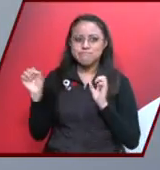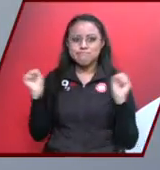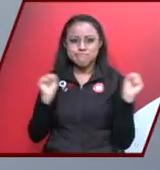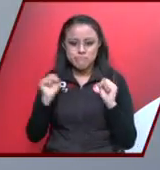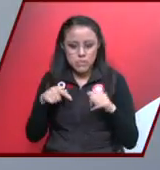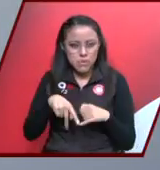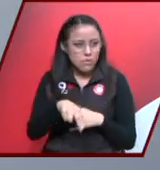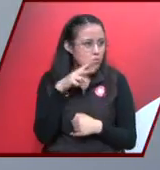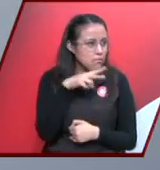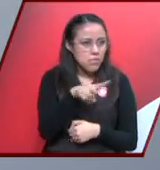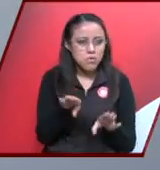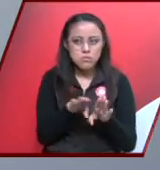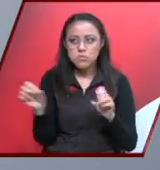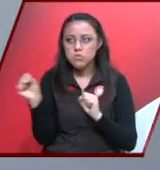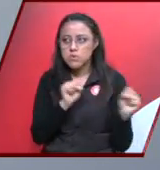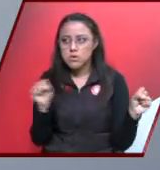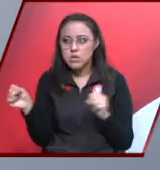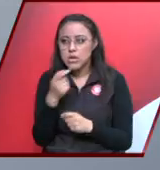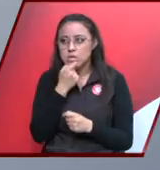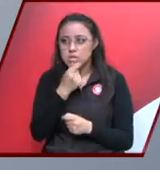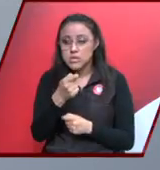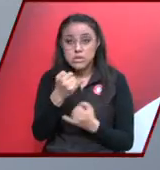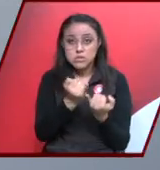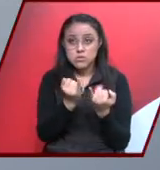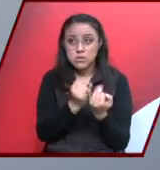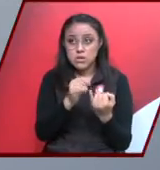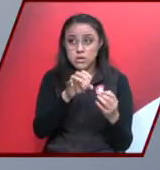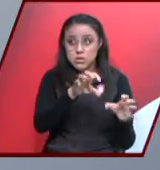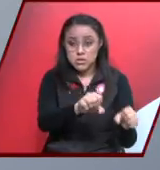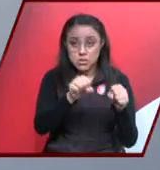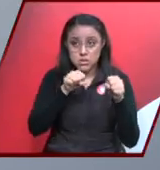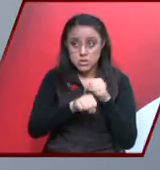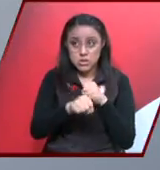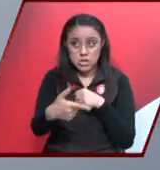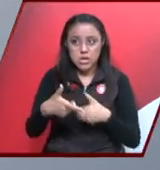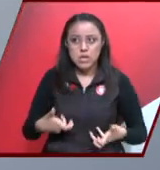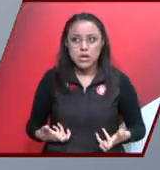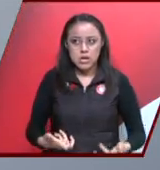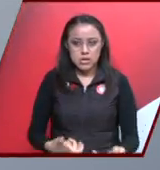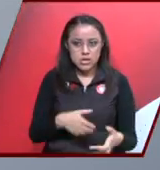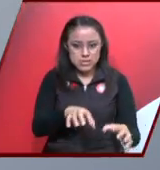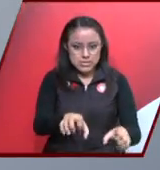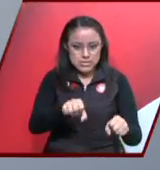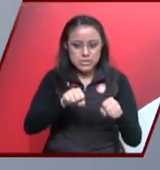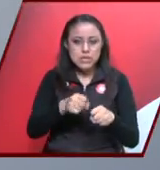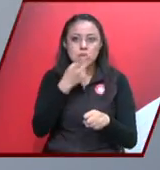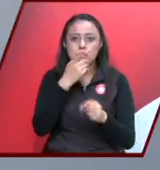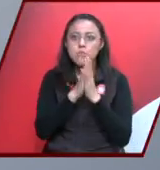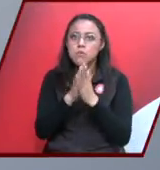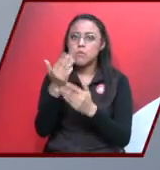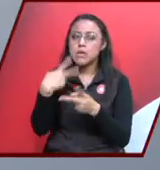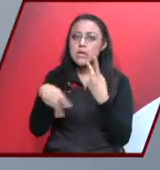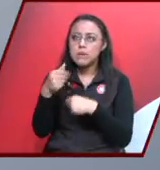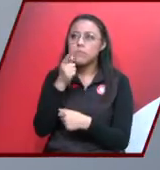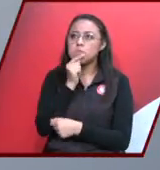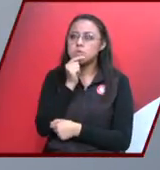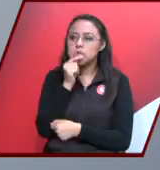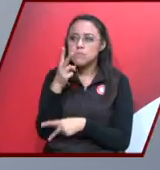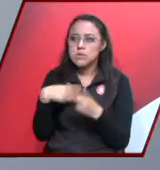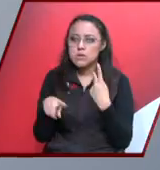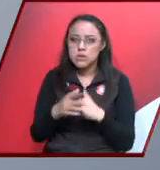ellas corriendo. Las alcanzo aquí a la siguiente calle. Pido el apoyo de una patrulla